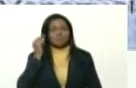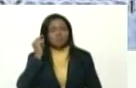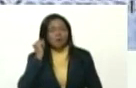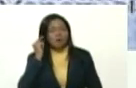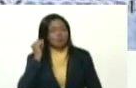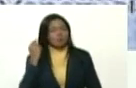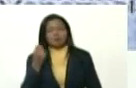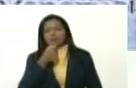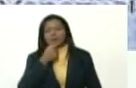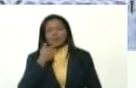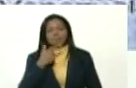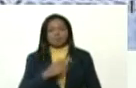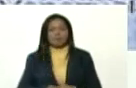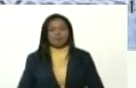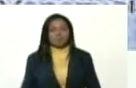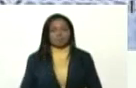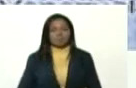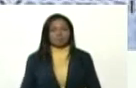mujer.